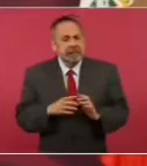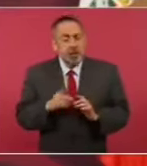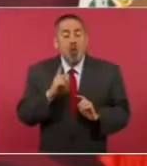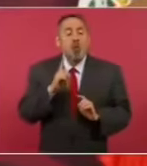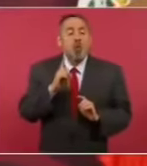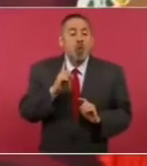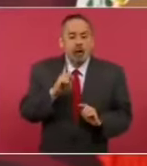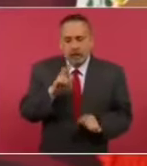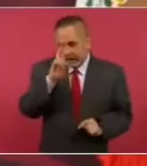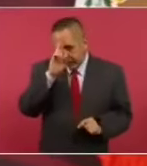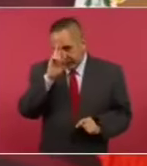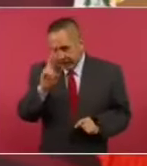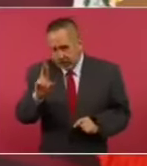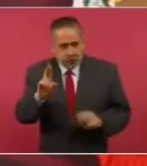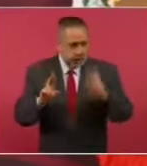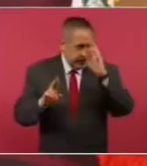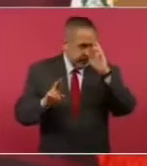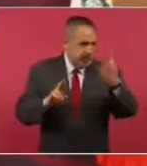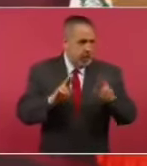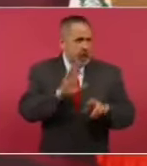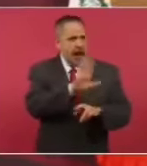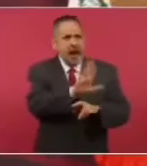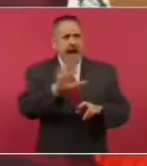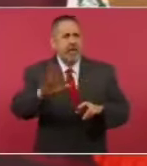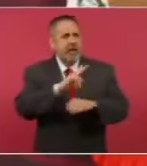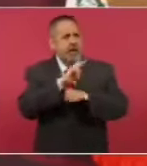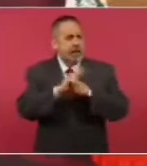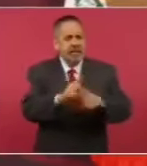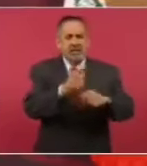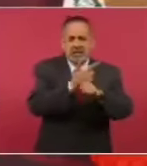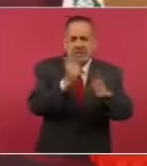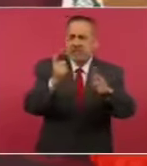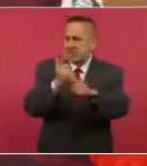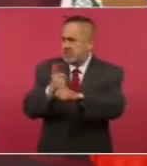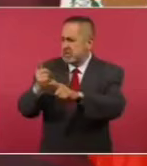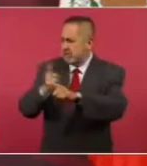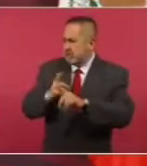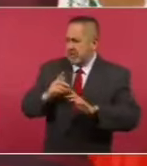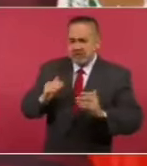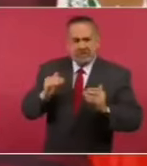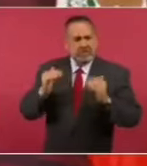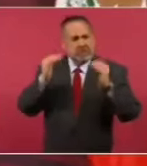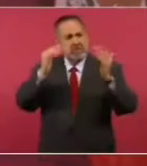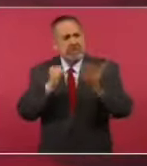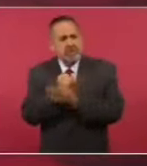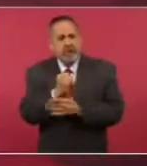respeto a nuestras soberanías. Sobre eso hablamos